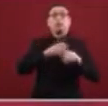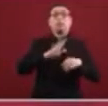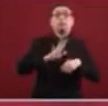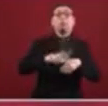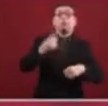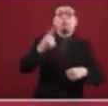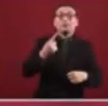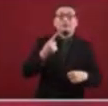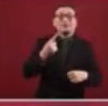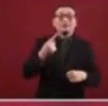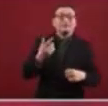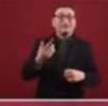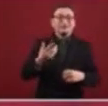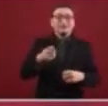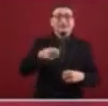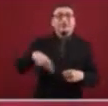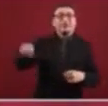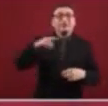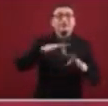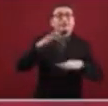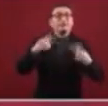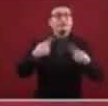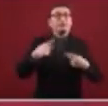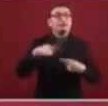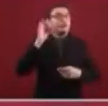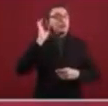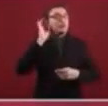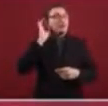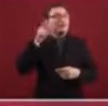casa escuchando.